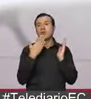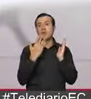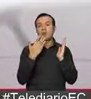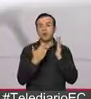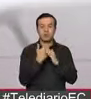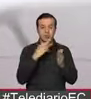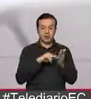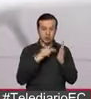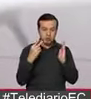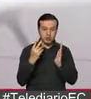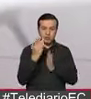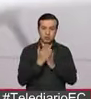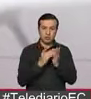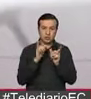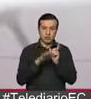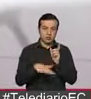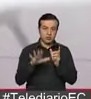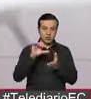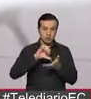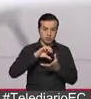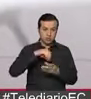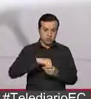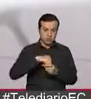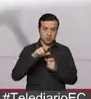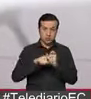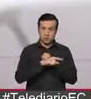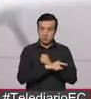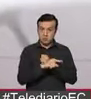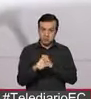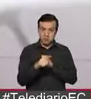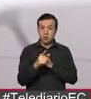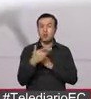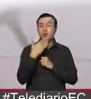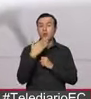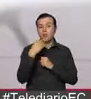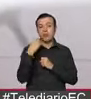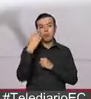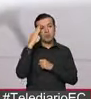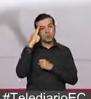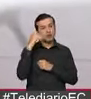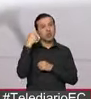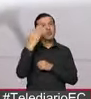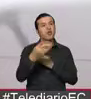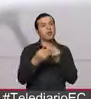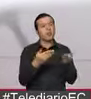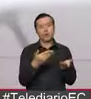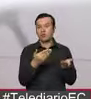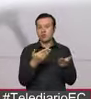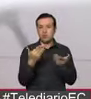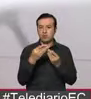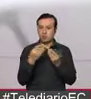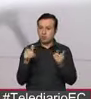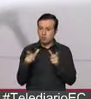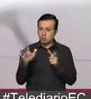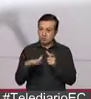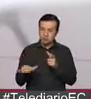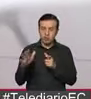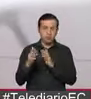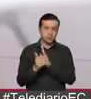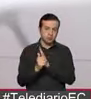tecnología al servicio de la ciudad y al servicio de los ciudadanos no es entregar a la policía recursos es entregar a los ciudadanos